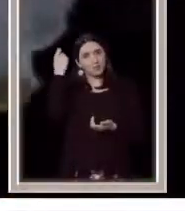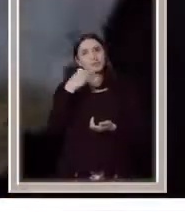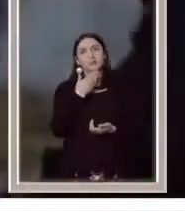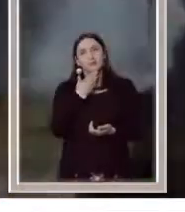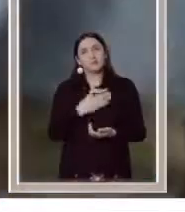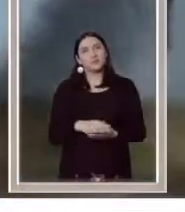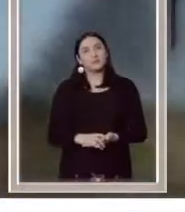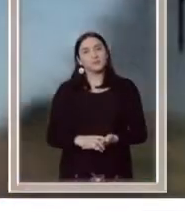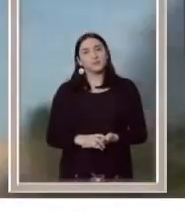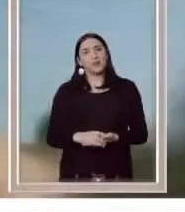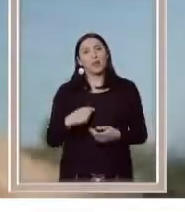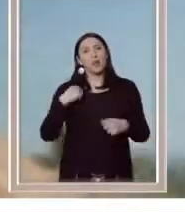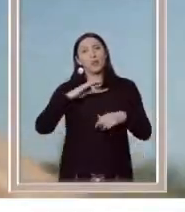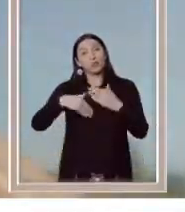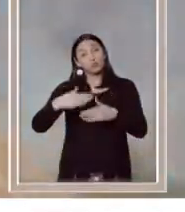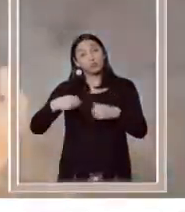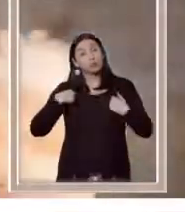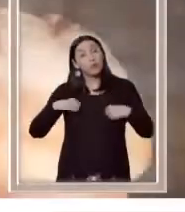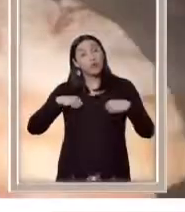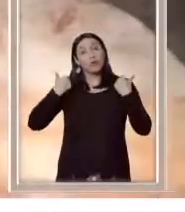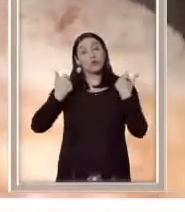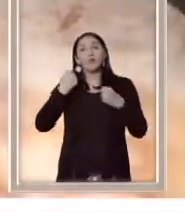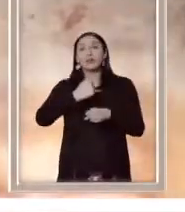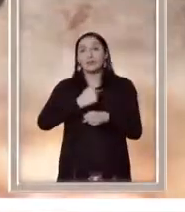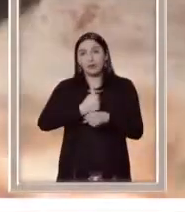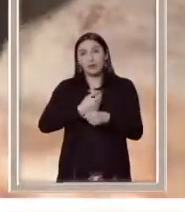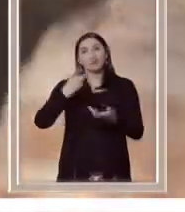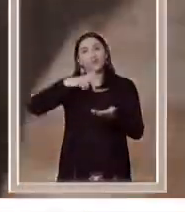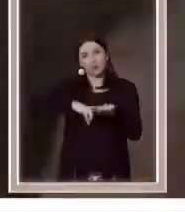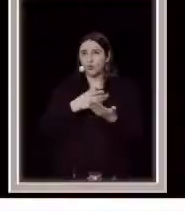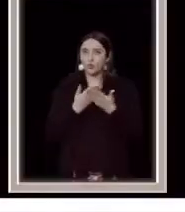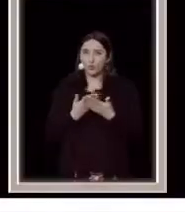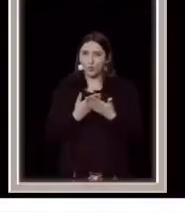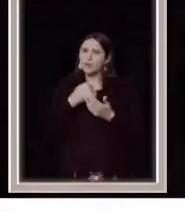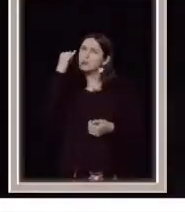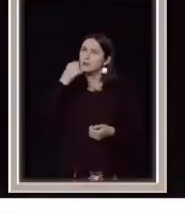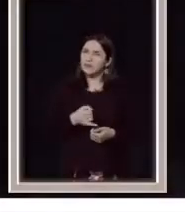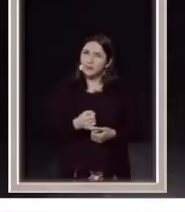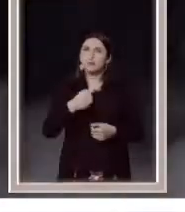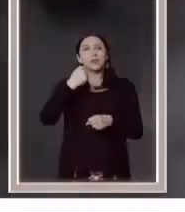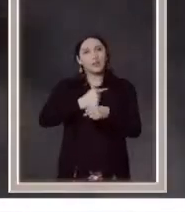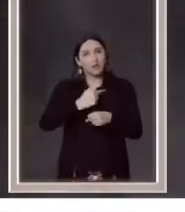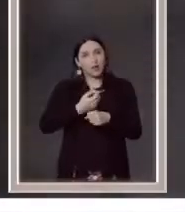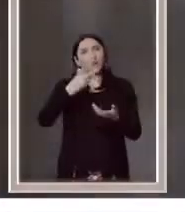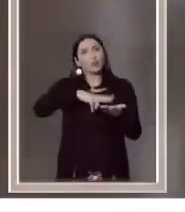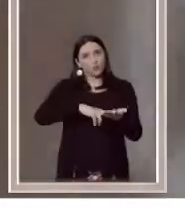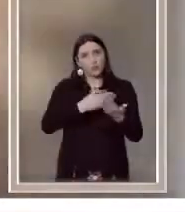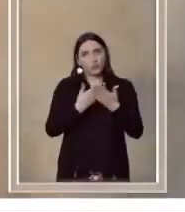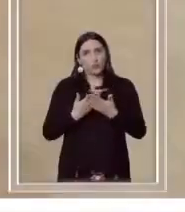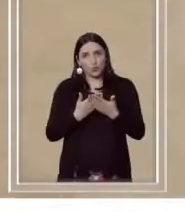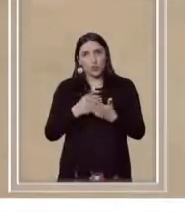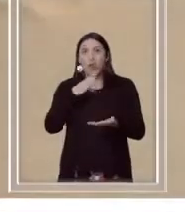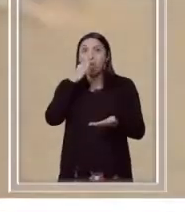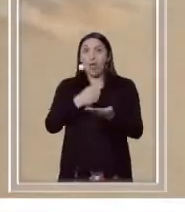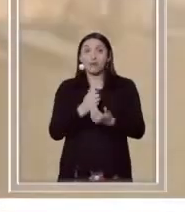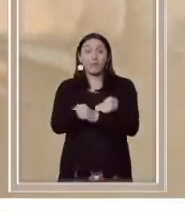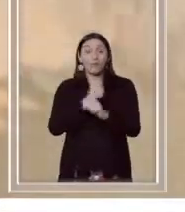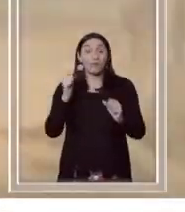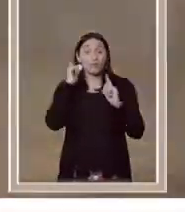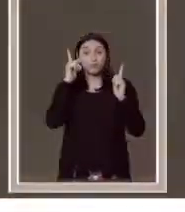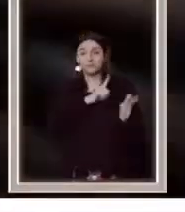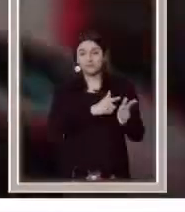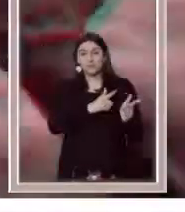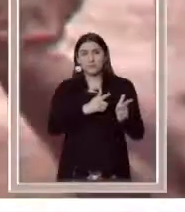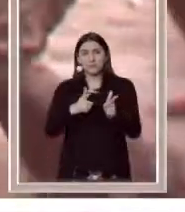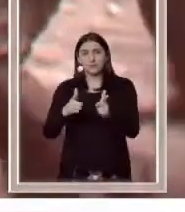patrias. Mi adolescencia fue trabajar y estudiar. Siempre trabajo y estudio, hasta que cayeron